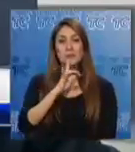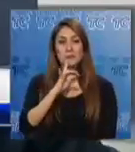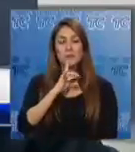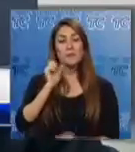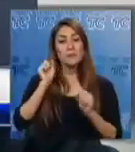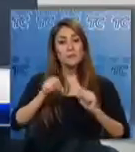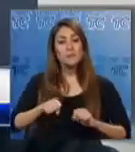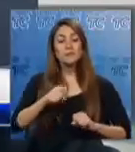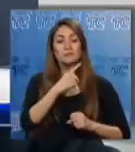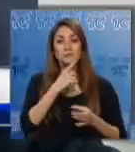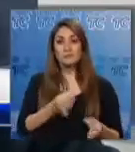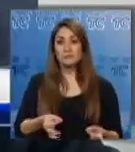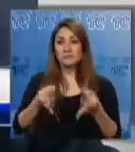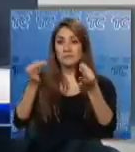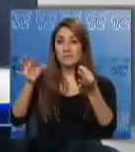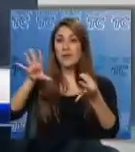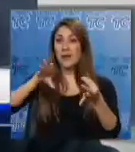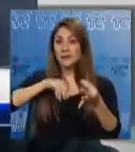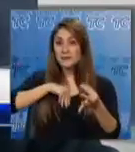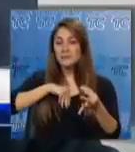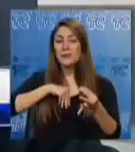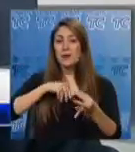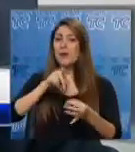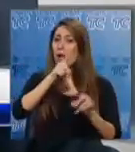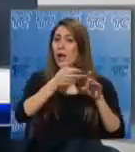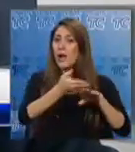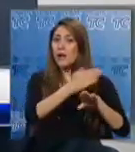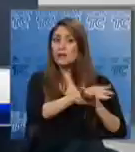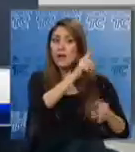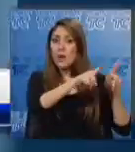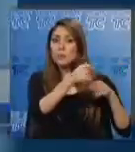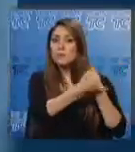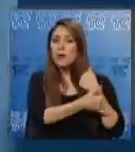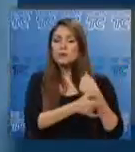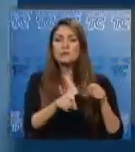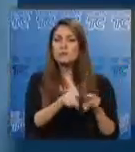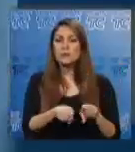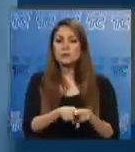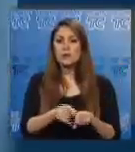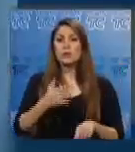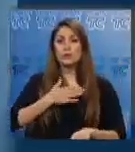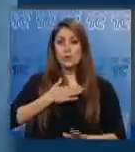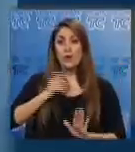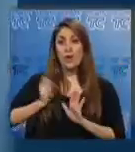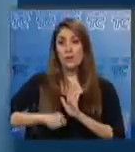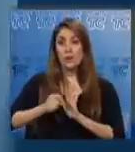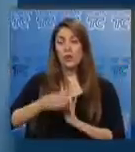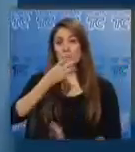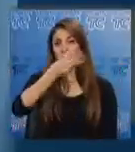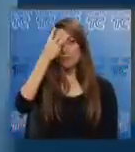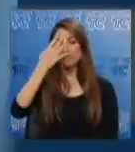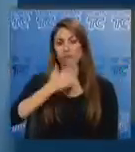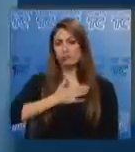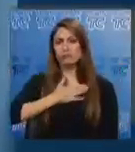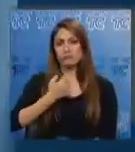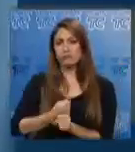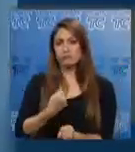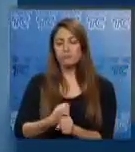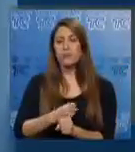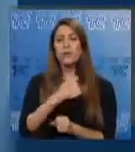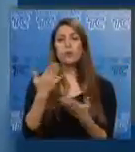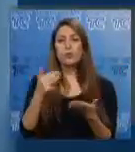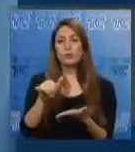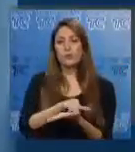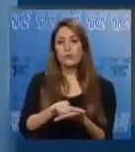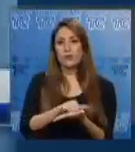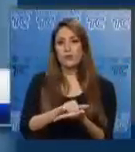aceptar una petición que sí ha dado en otros casos similares. Yo soy abogado de inmigración en el estado de Nueva York y